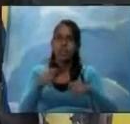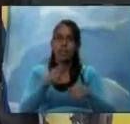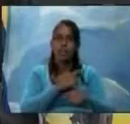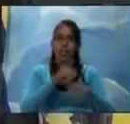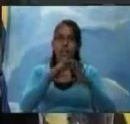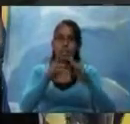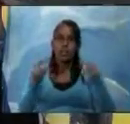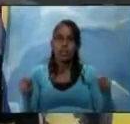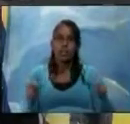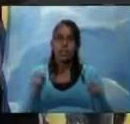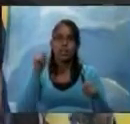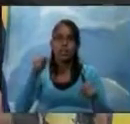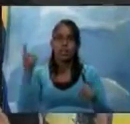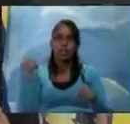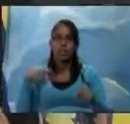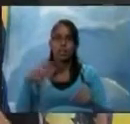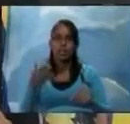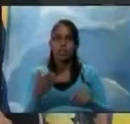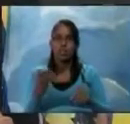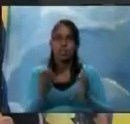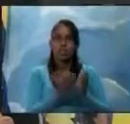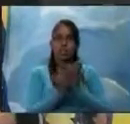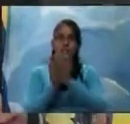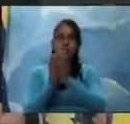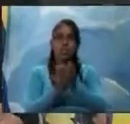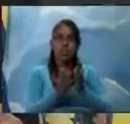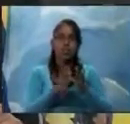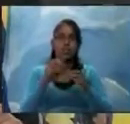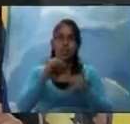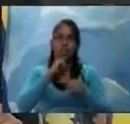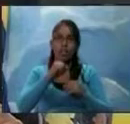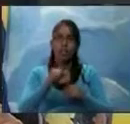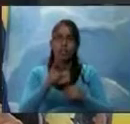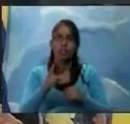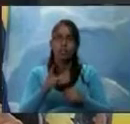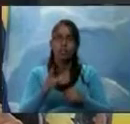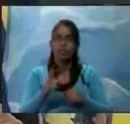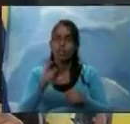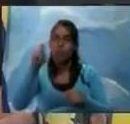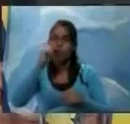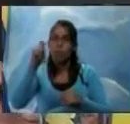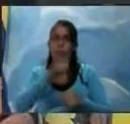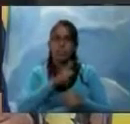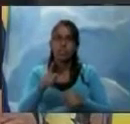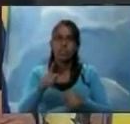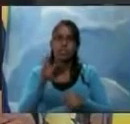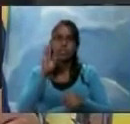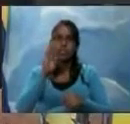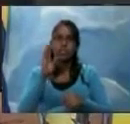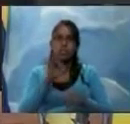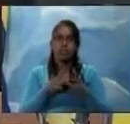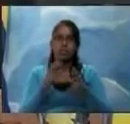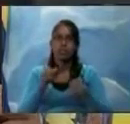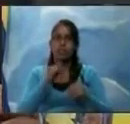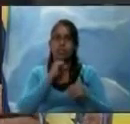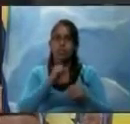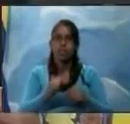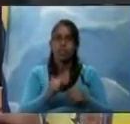la tierra. Aquí tienes lo que es tuyo. Bueno, qué cosa, qué hombre tan ingrato, qué siervo tan